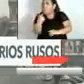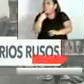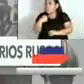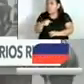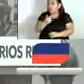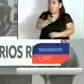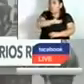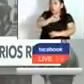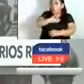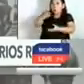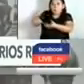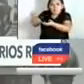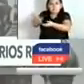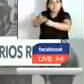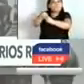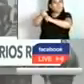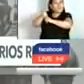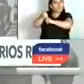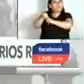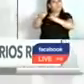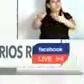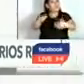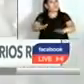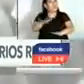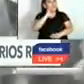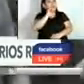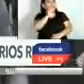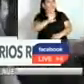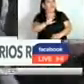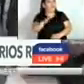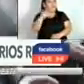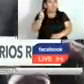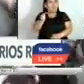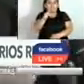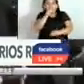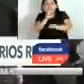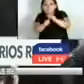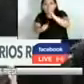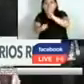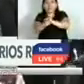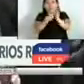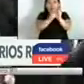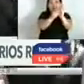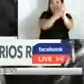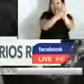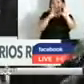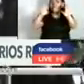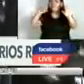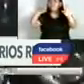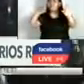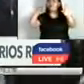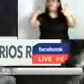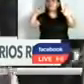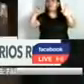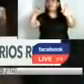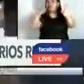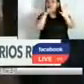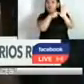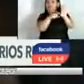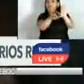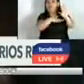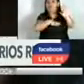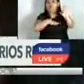el secuestro que las autoridades atribuyeron a bandidos, así citamos, bandidos activos en el noreste del